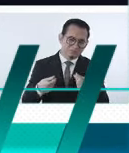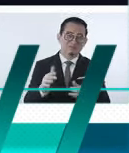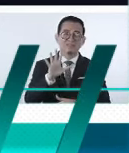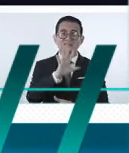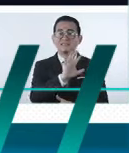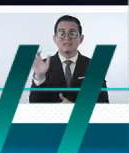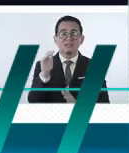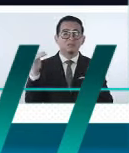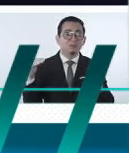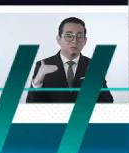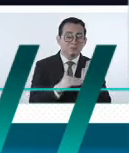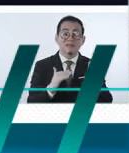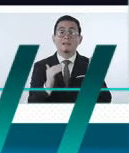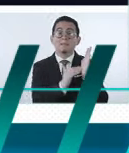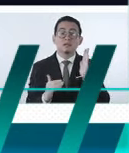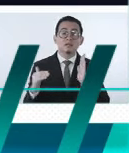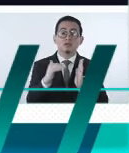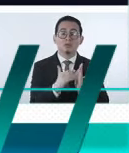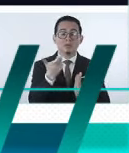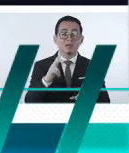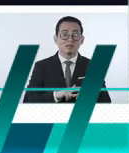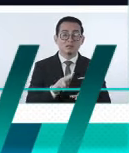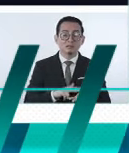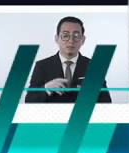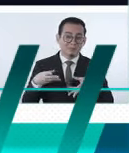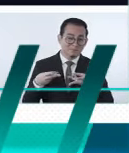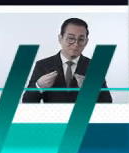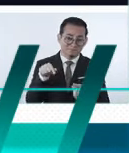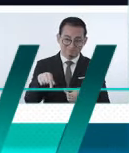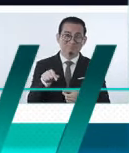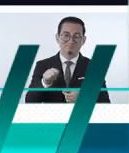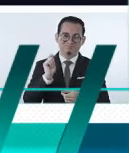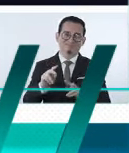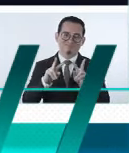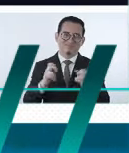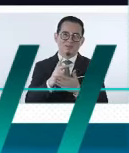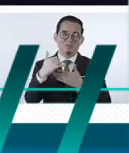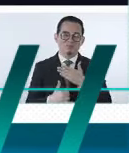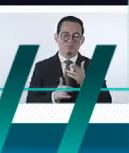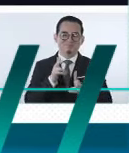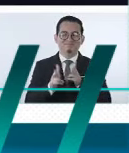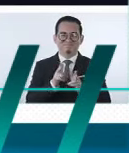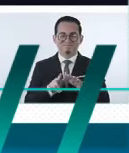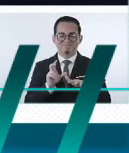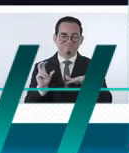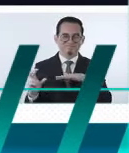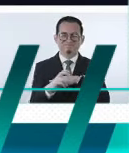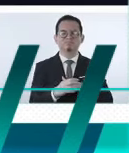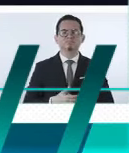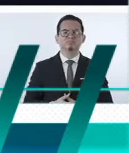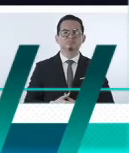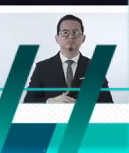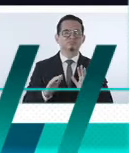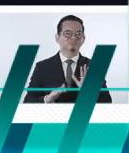Cruz, con el corredor transísmico, con la refinería de Dos Bocas. Es para eso. Por eso es un tren de pasajeros